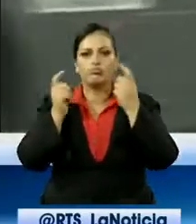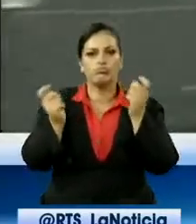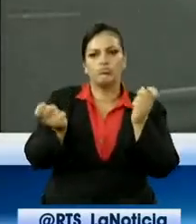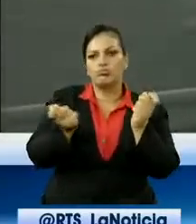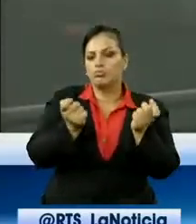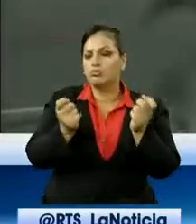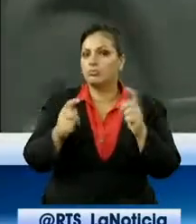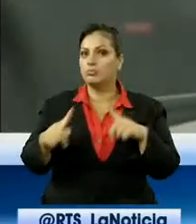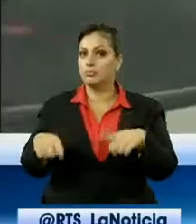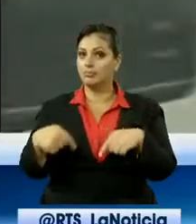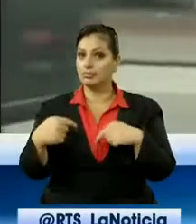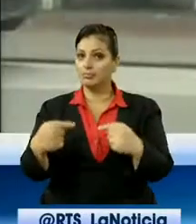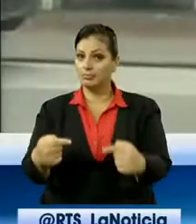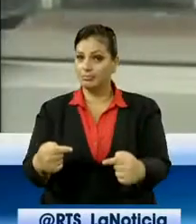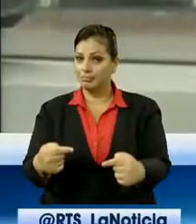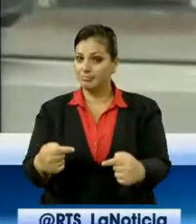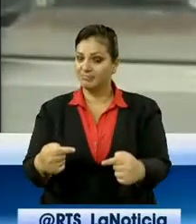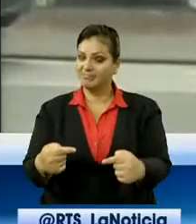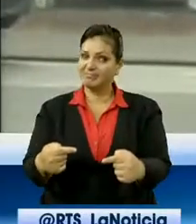considerando el sector.